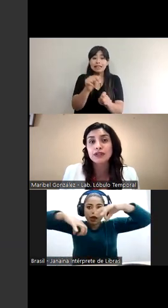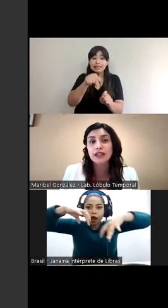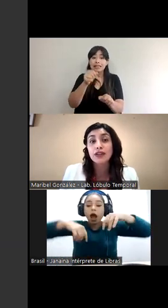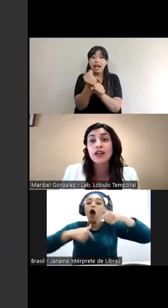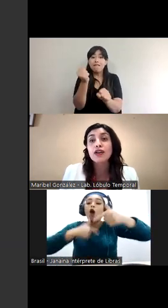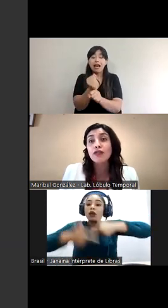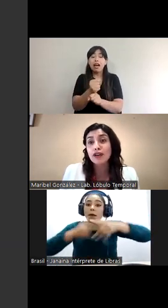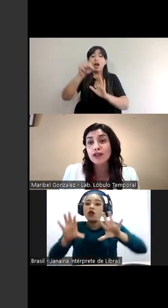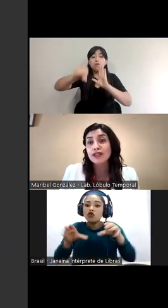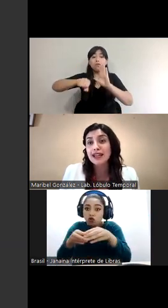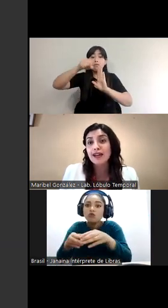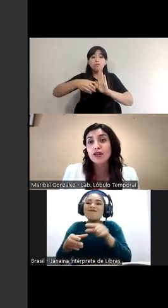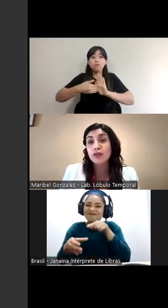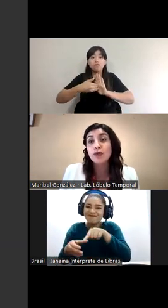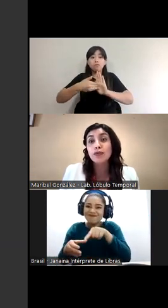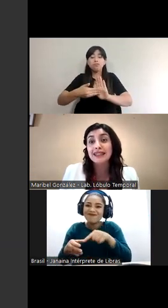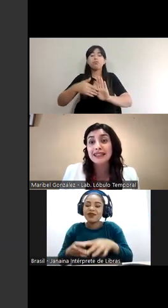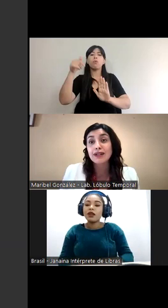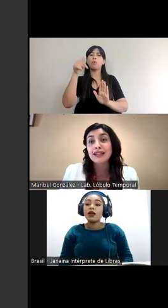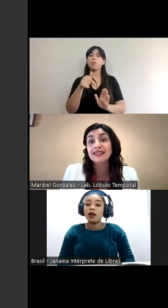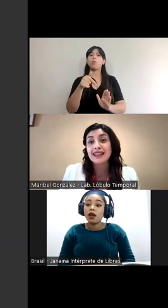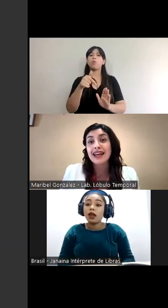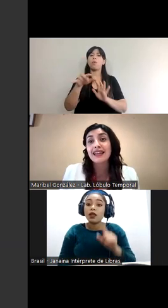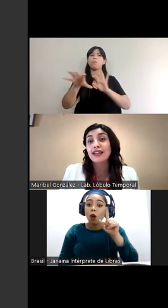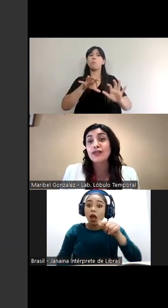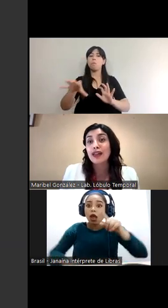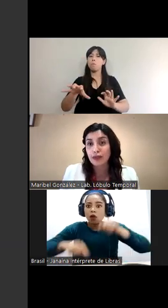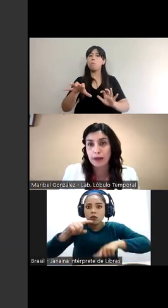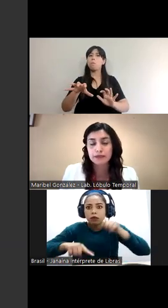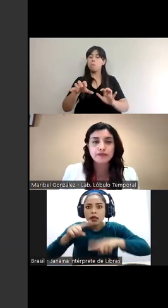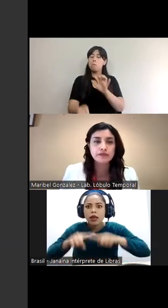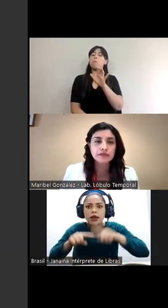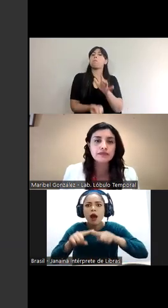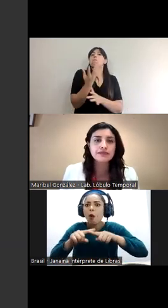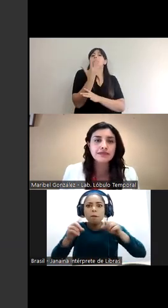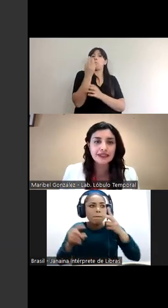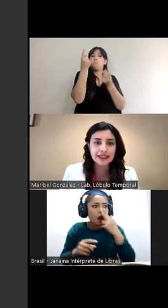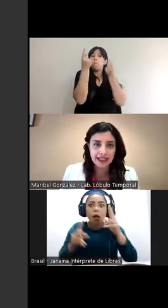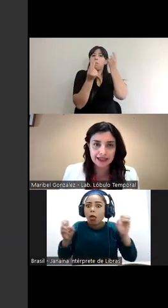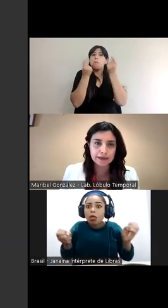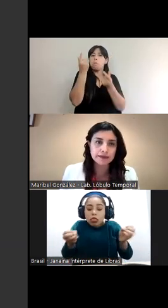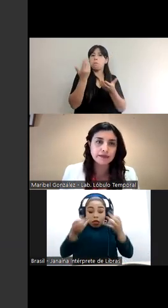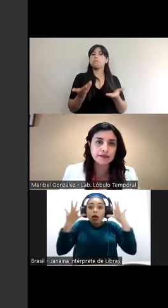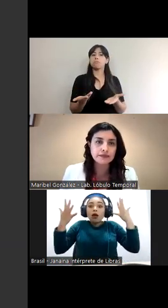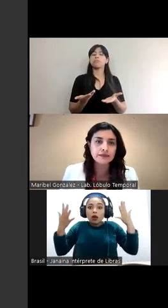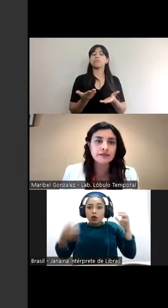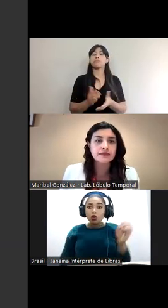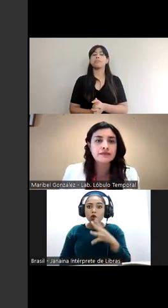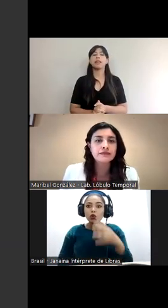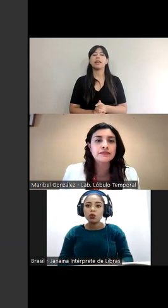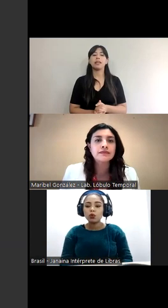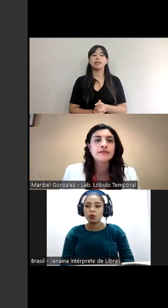cápsula posterior fue considerado como un material y una actividad innovadora. Siguiente.